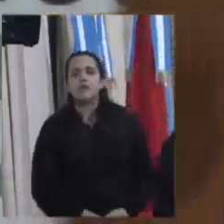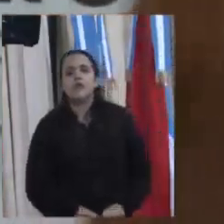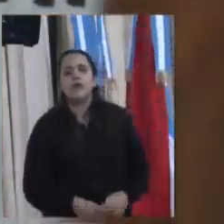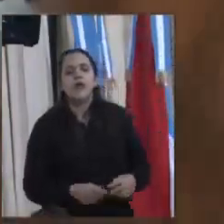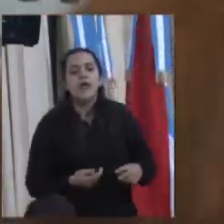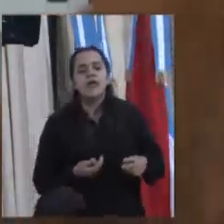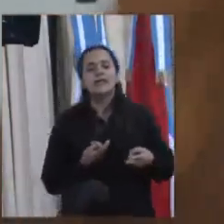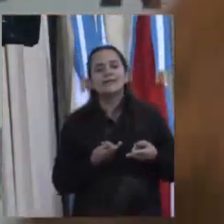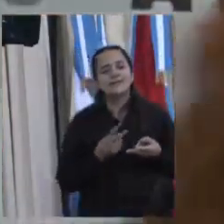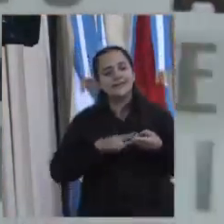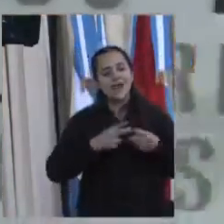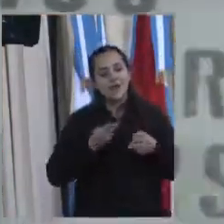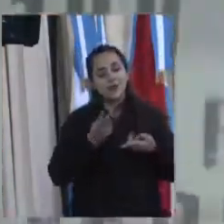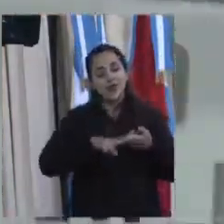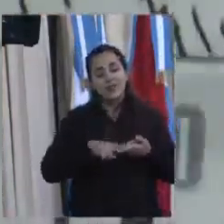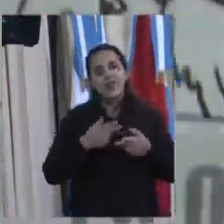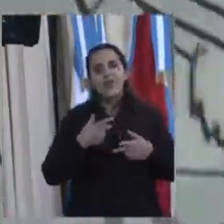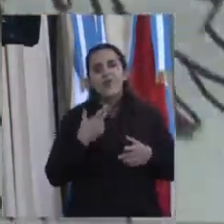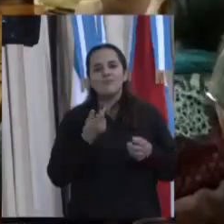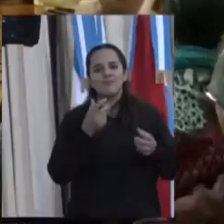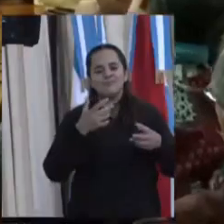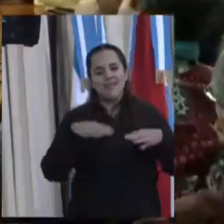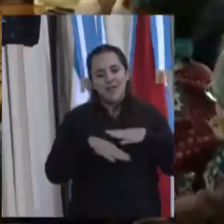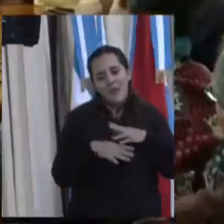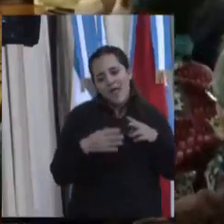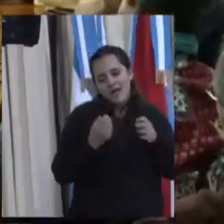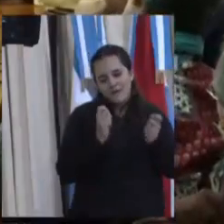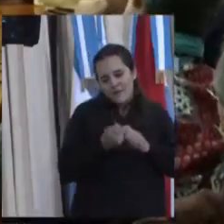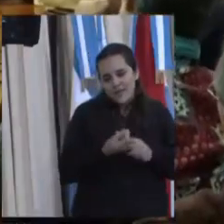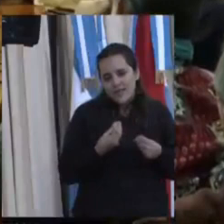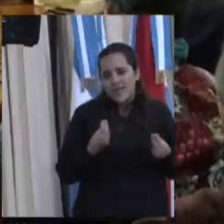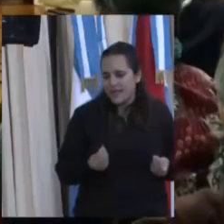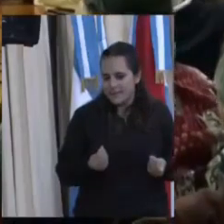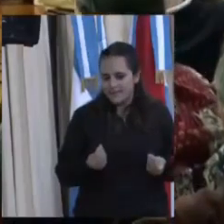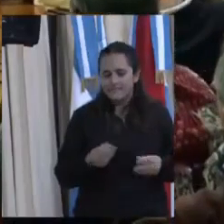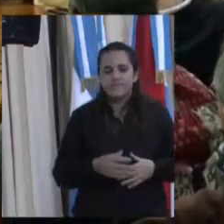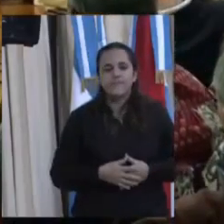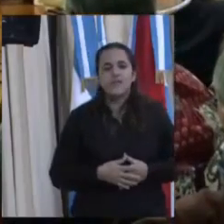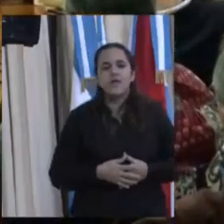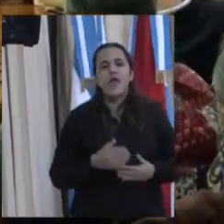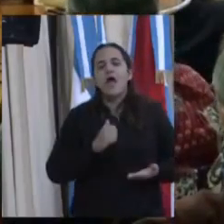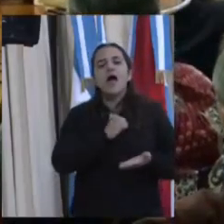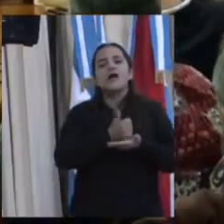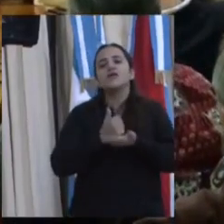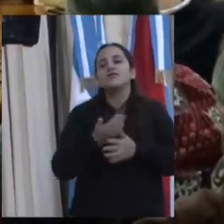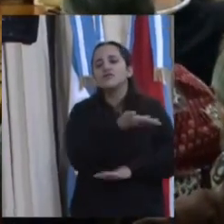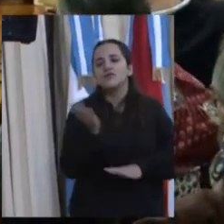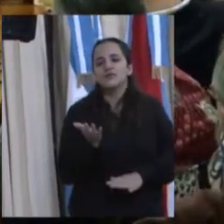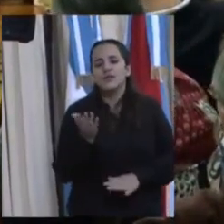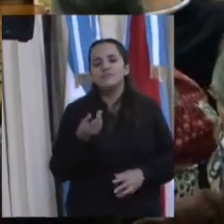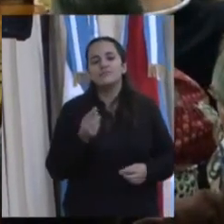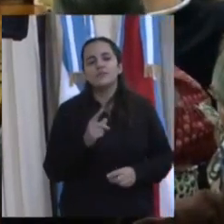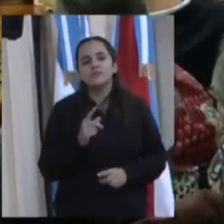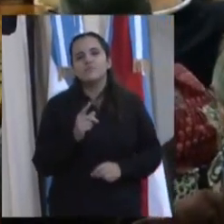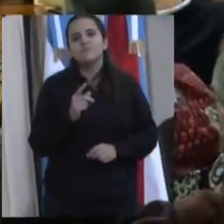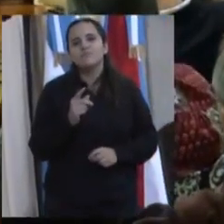traduciendo en lenguaje reformista a esta idea, digamos, de este actor social, sino más bien en